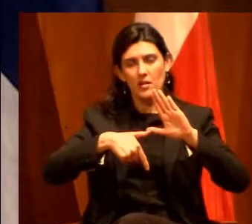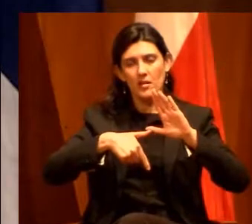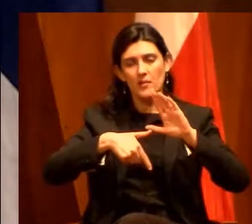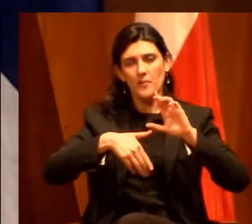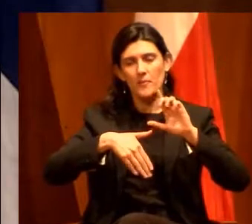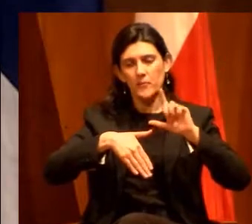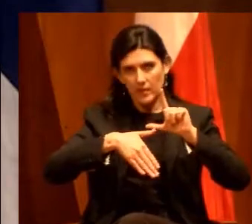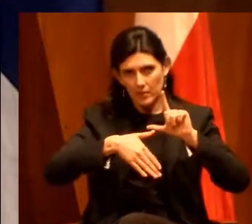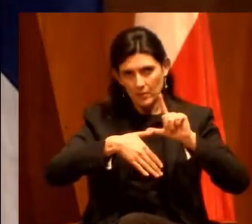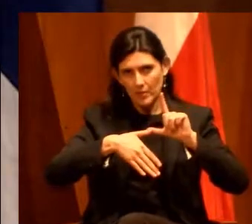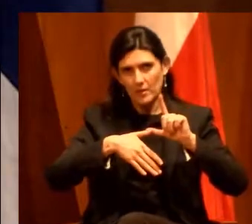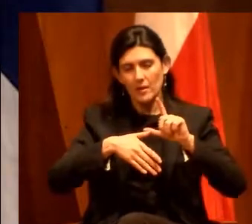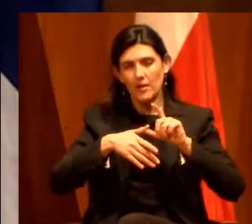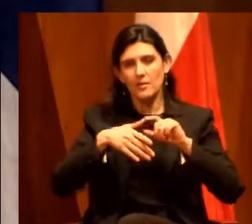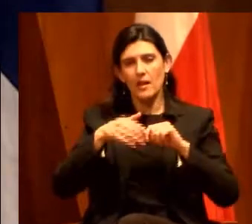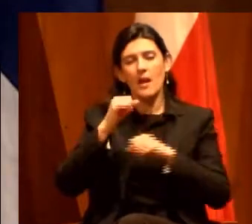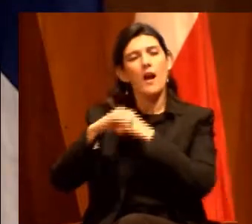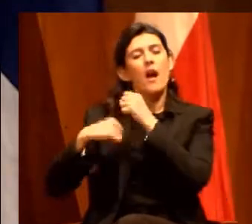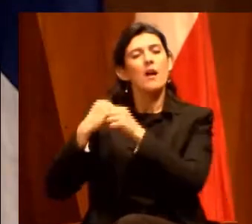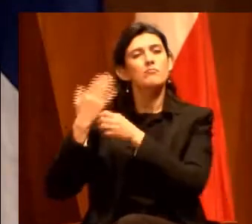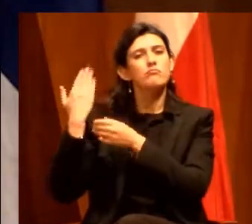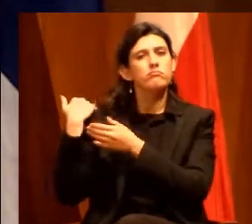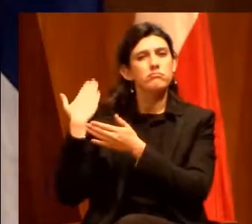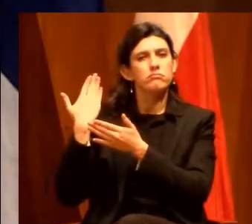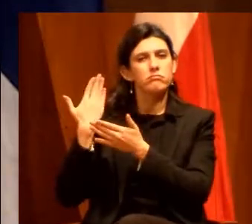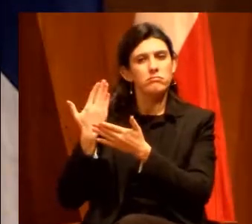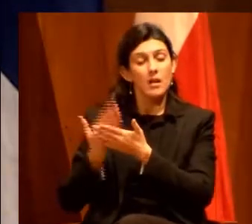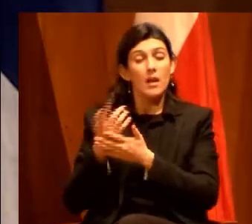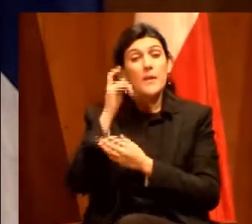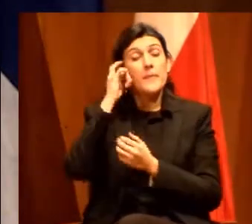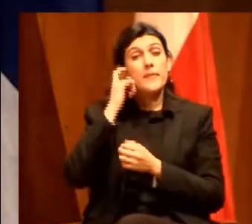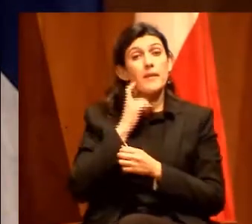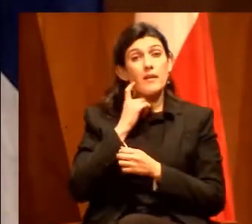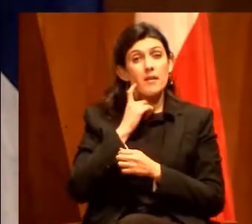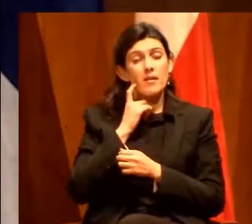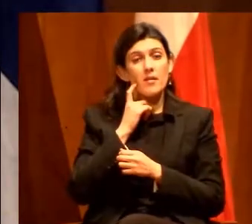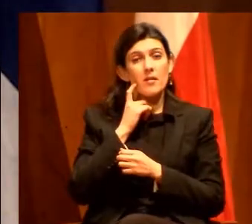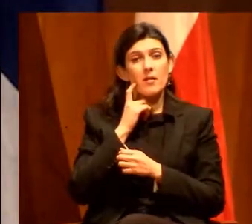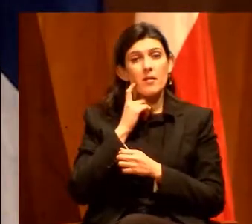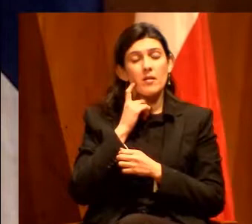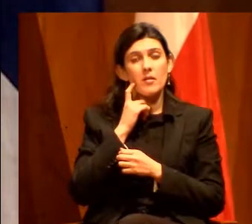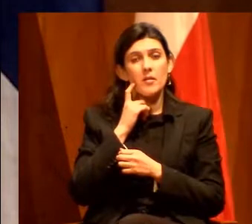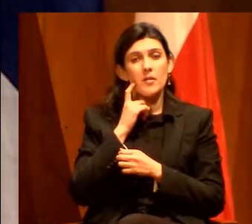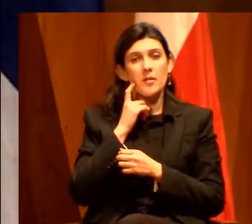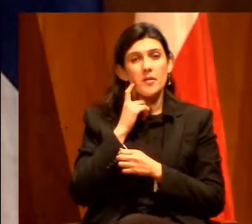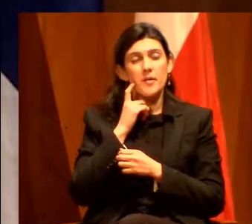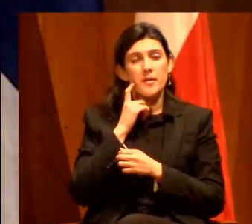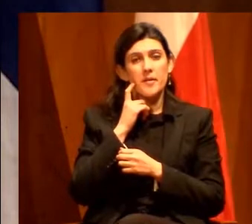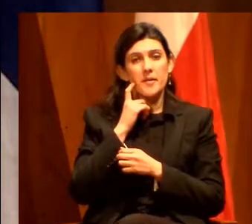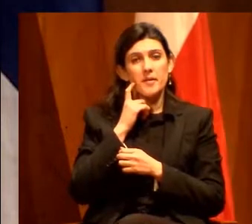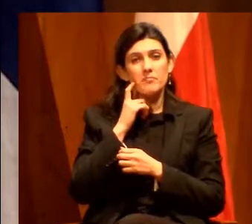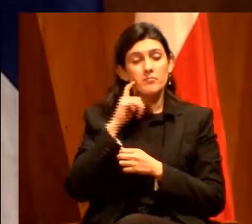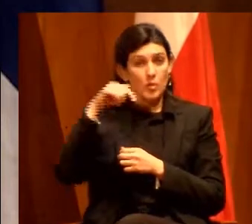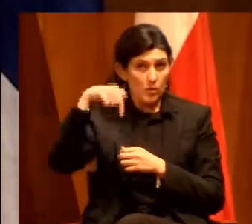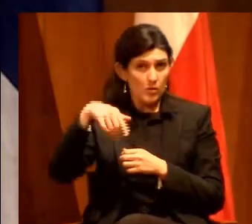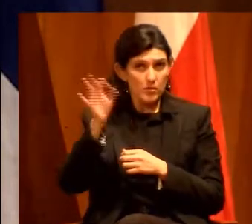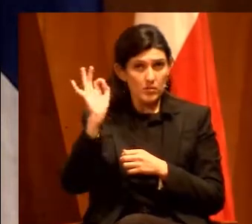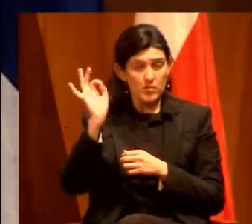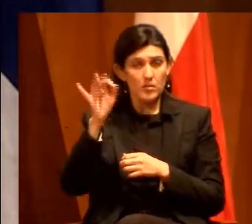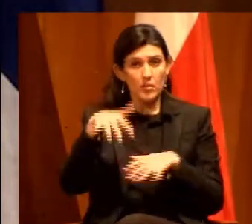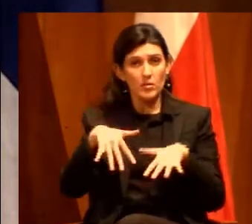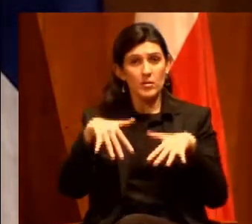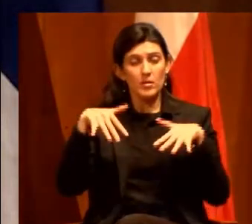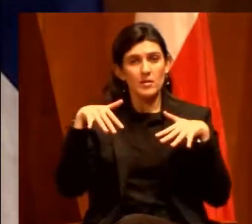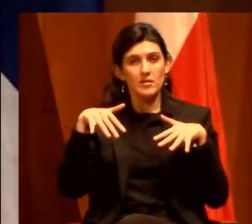años. Creemos que los espacios, las instancias que provee este Congreso